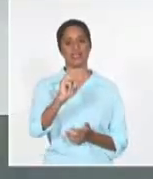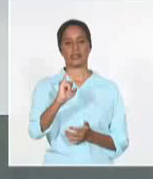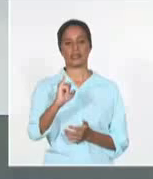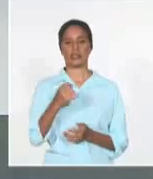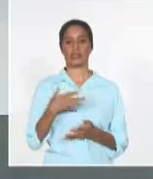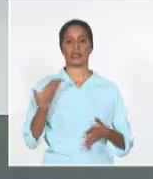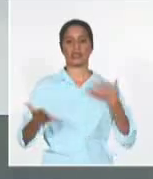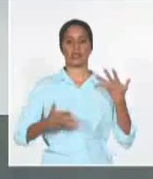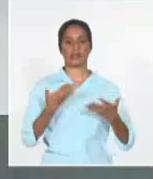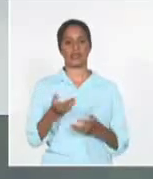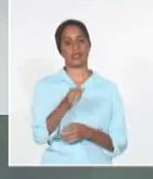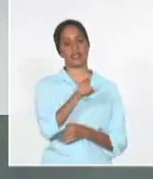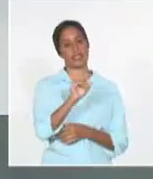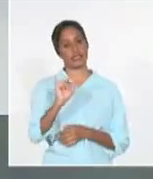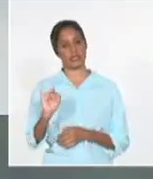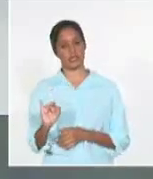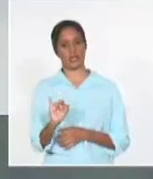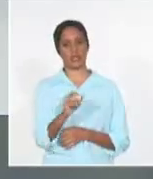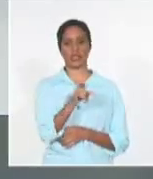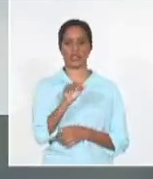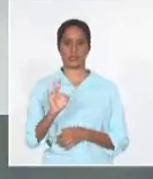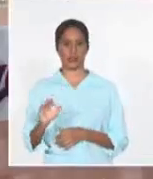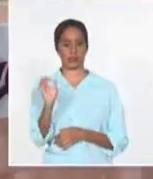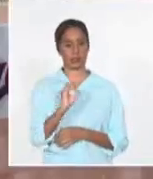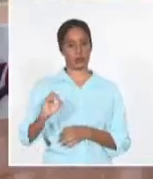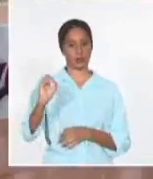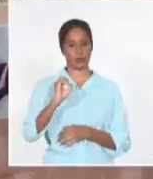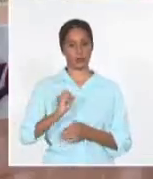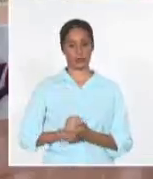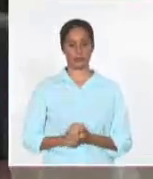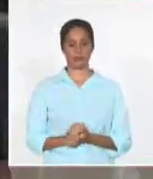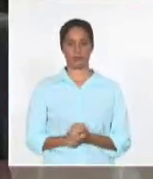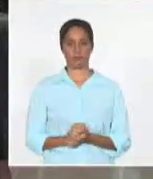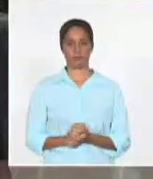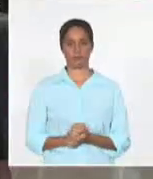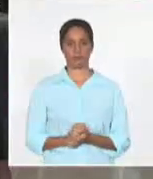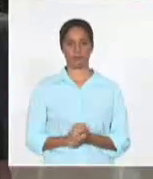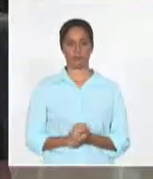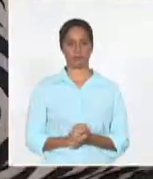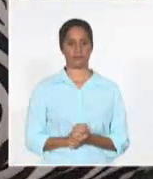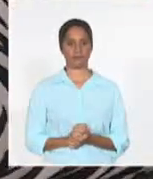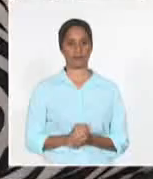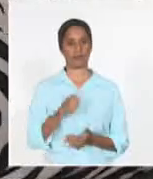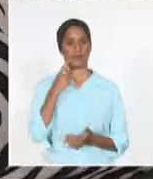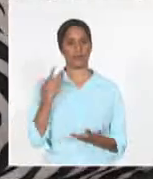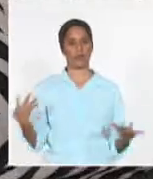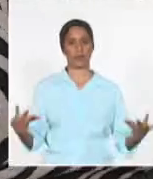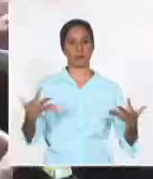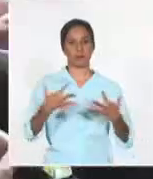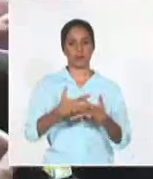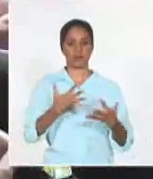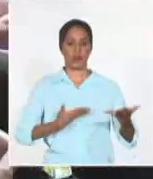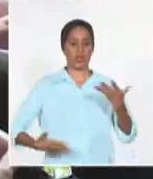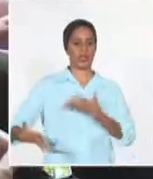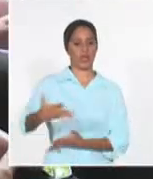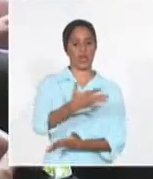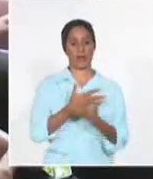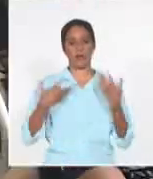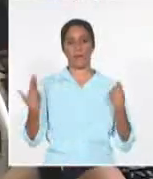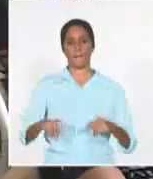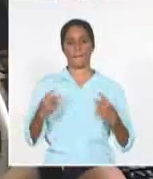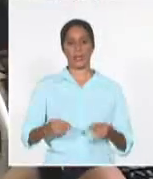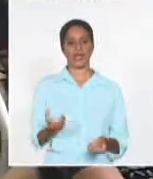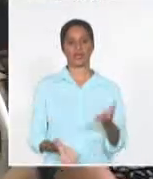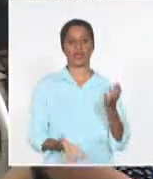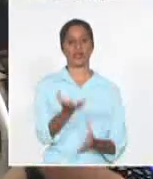días 17 y 18 de octubre. Espacio de socialización de los saberes y las mejores prácticas en el ámbito de la cocina